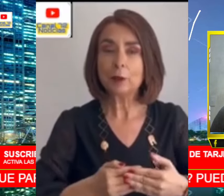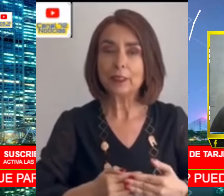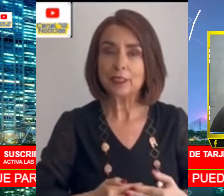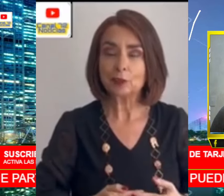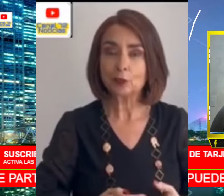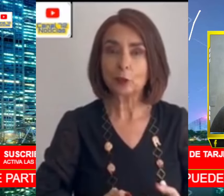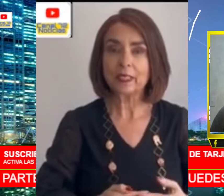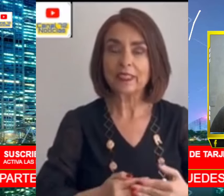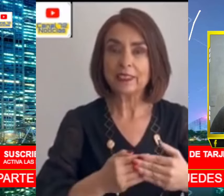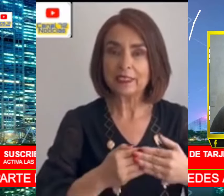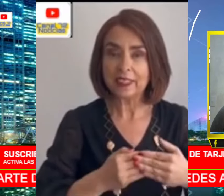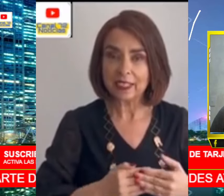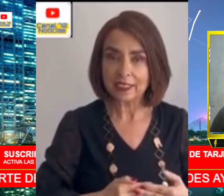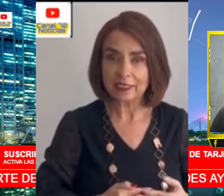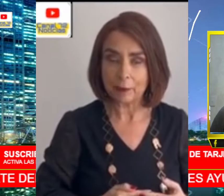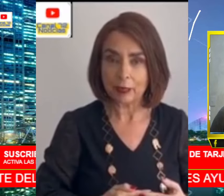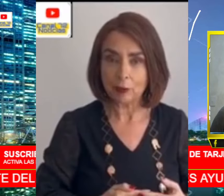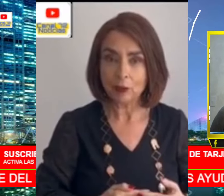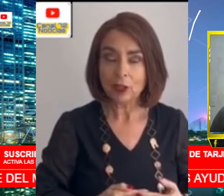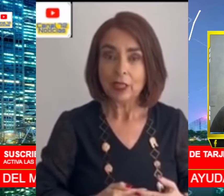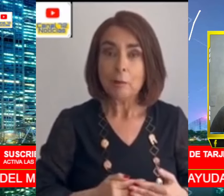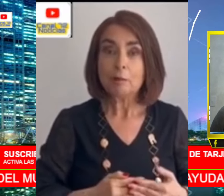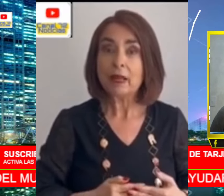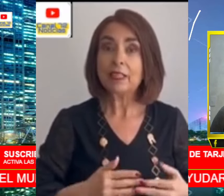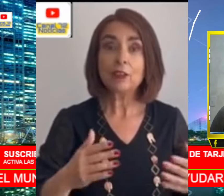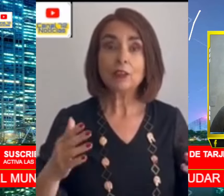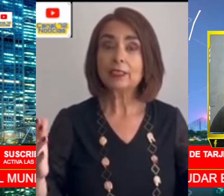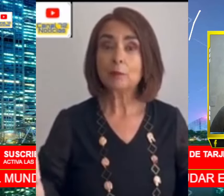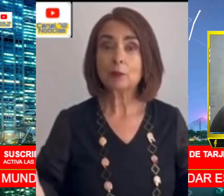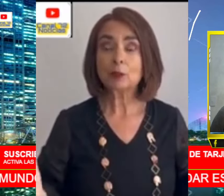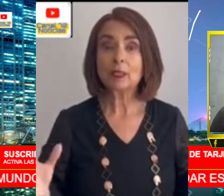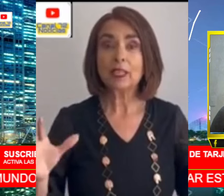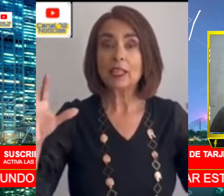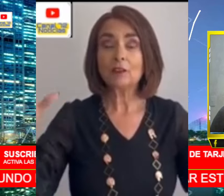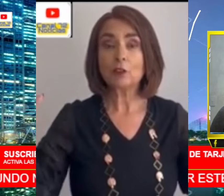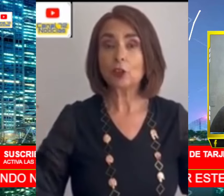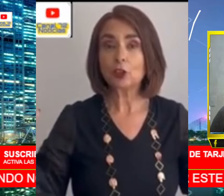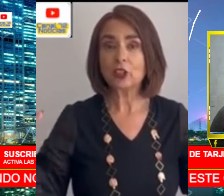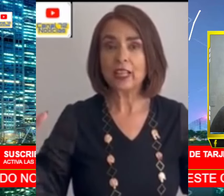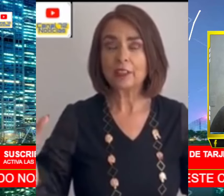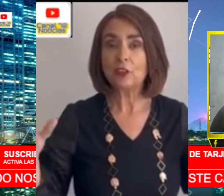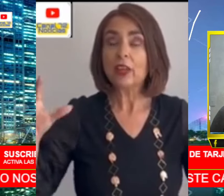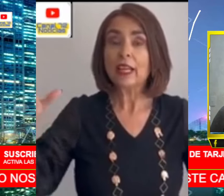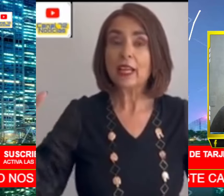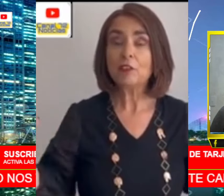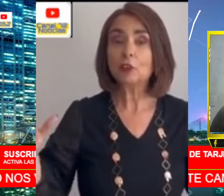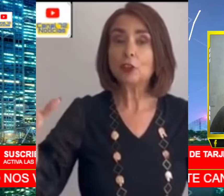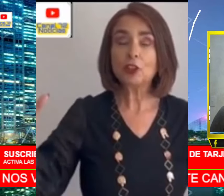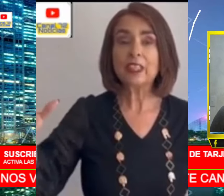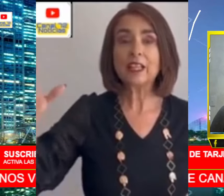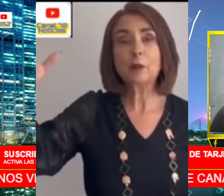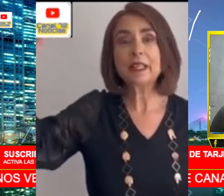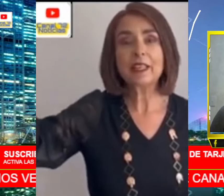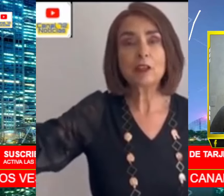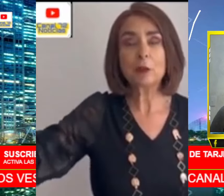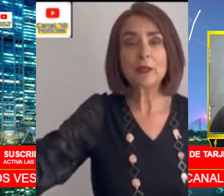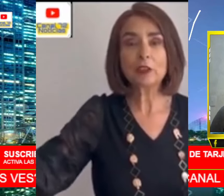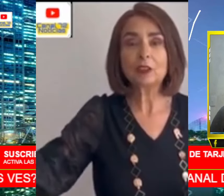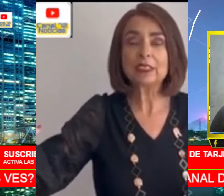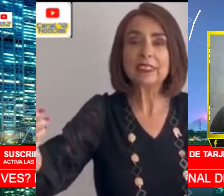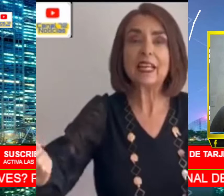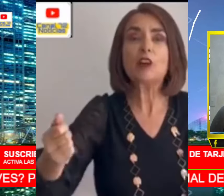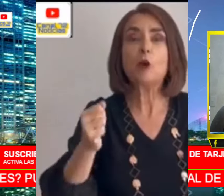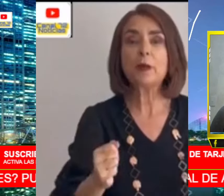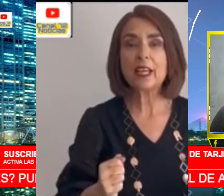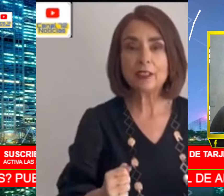de 1997 al trabajo perdieron esa posibilidad del fondo solidario, que el fondo solidario venía del